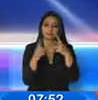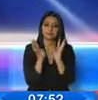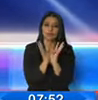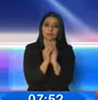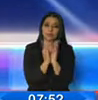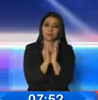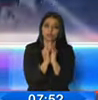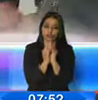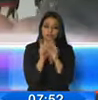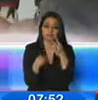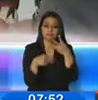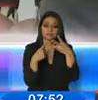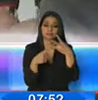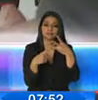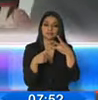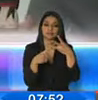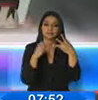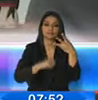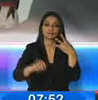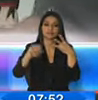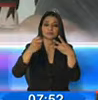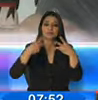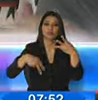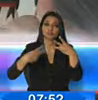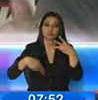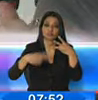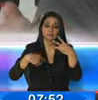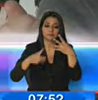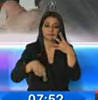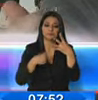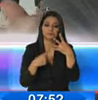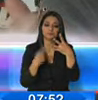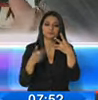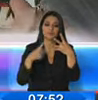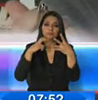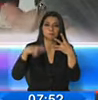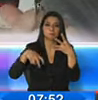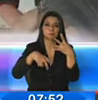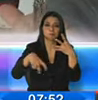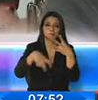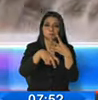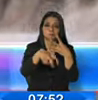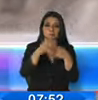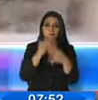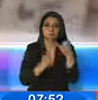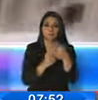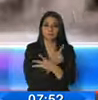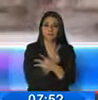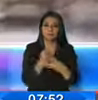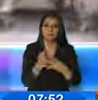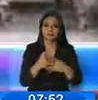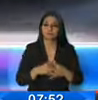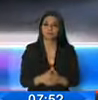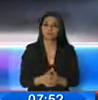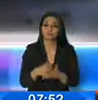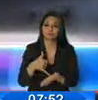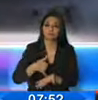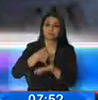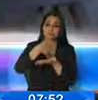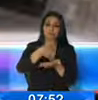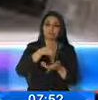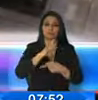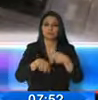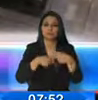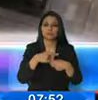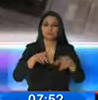eventos, destino líder de viajes de negocios y destino líder de viajes de fines de semana. La ceremonia de premiación será el